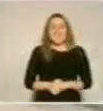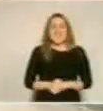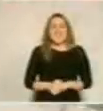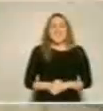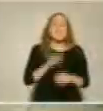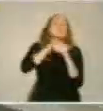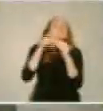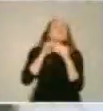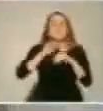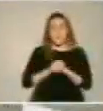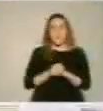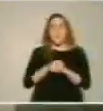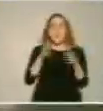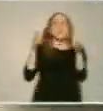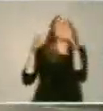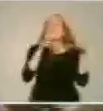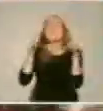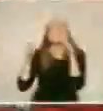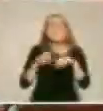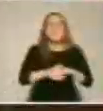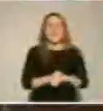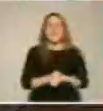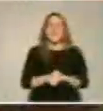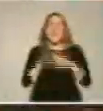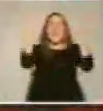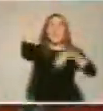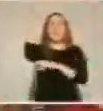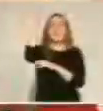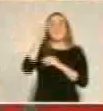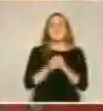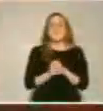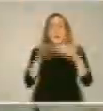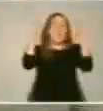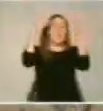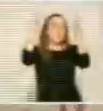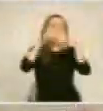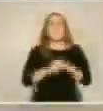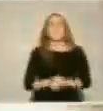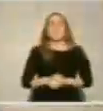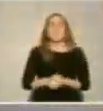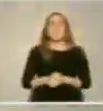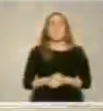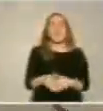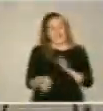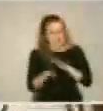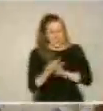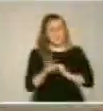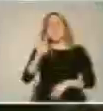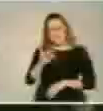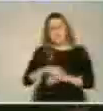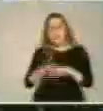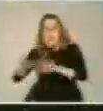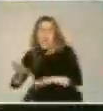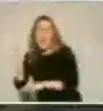Le hacen un besito. Le hacen un besito. Una palmadita. Una palmadita. A seguimos. Así.